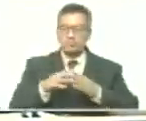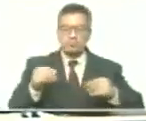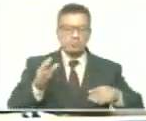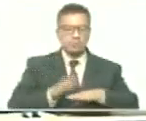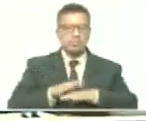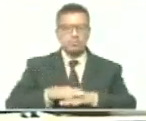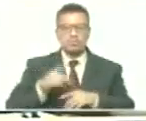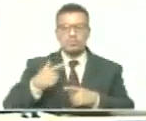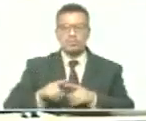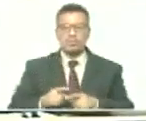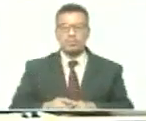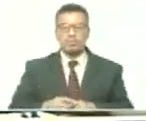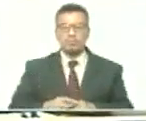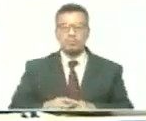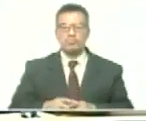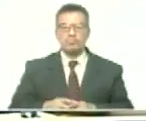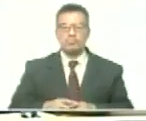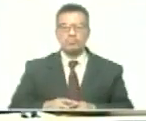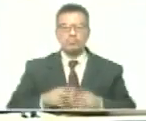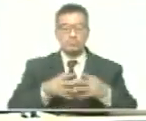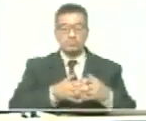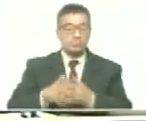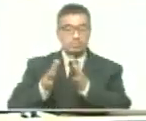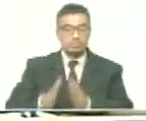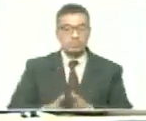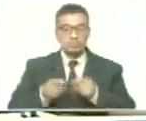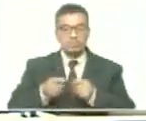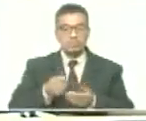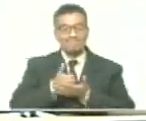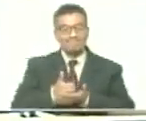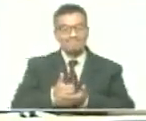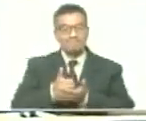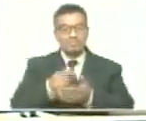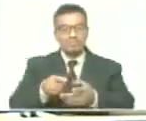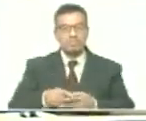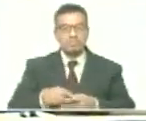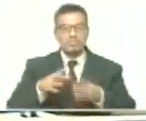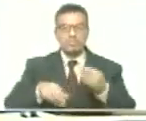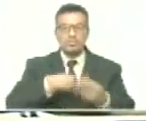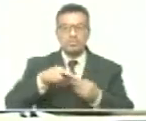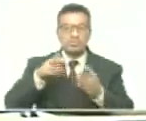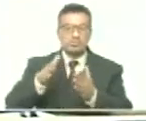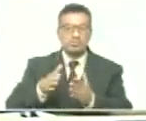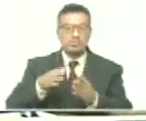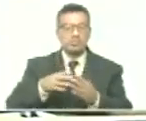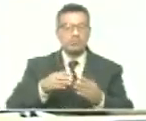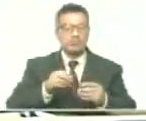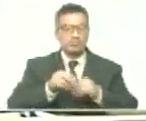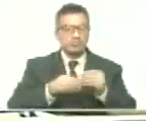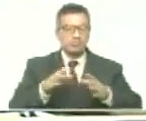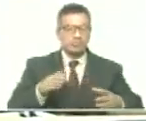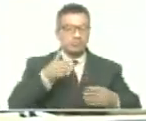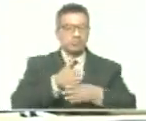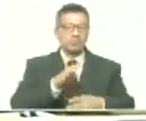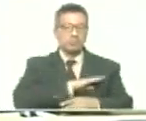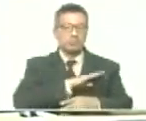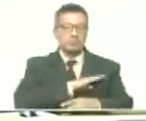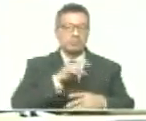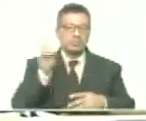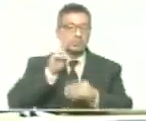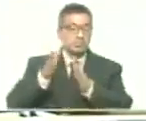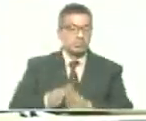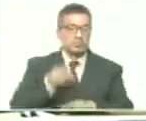ocurrir. Entonces, los gringos van a tratar de ayudar a los rebeldes venezolanos. Pero este es un problema que tienen que arreglar los propios